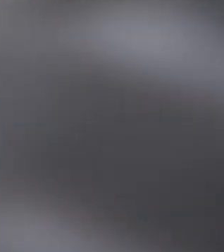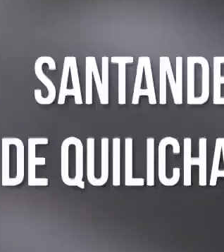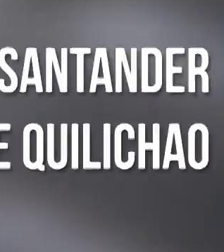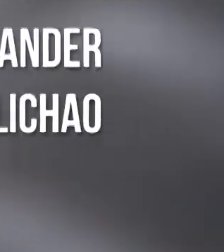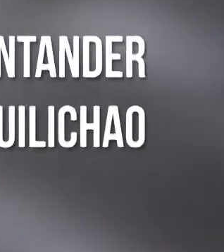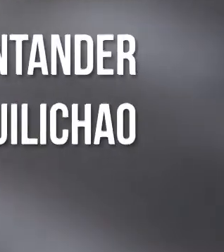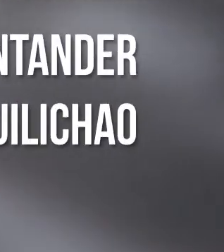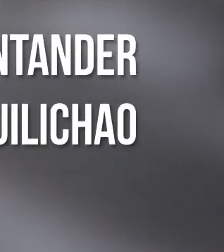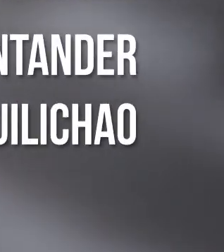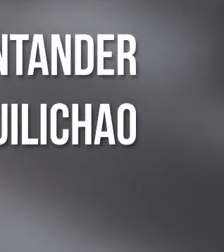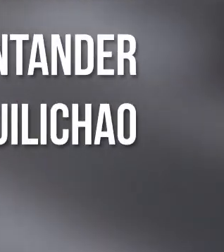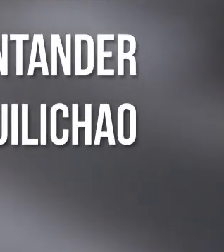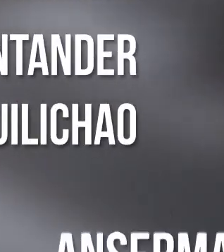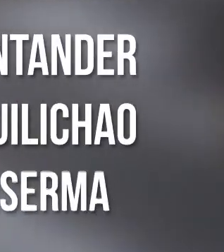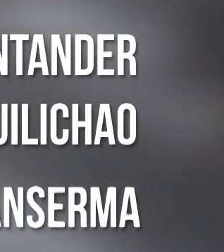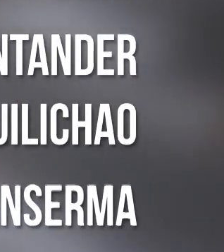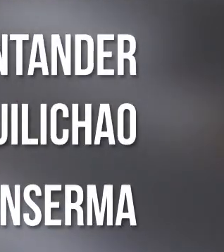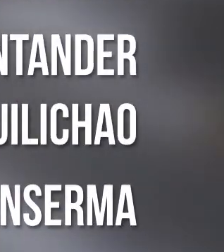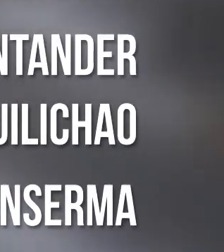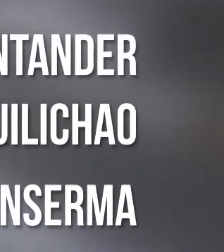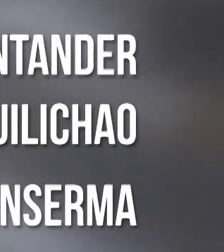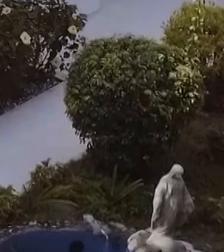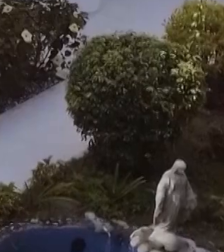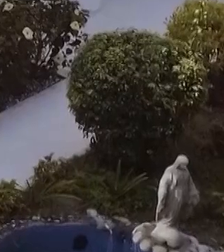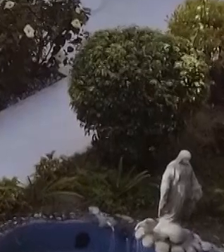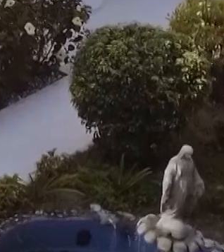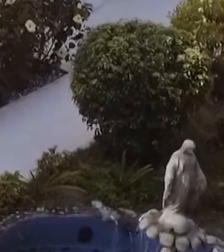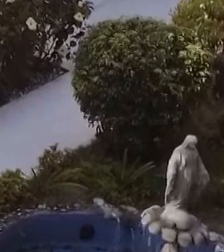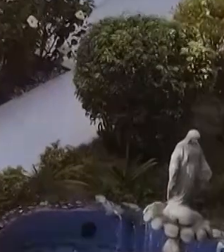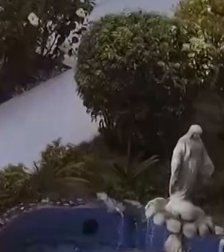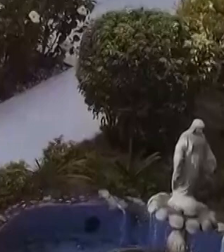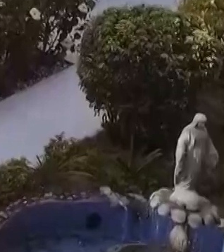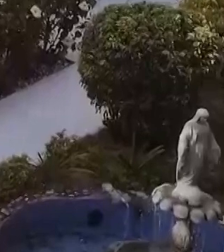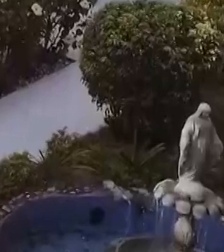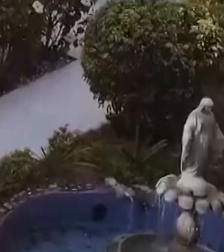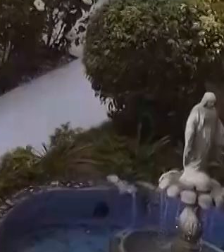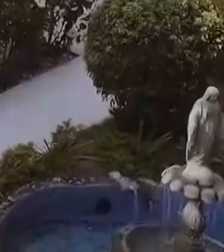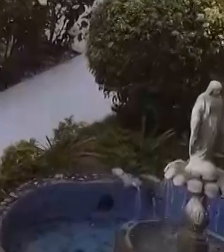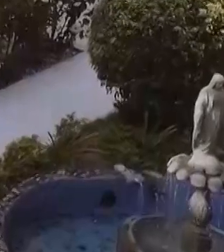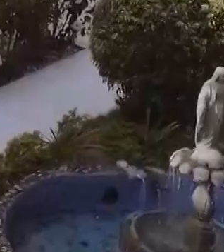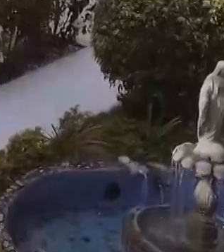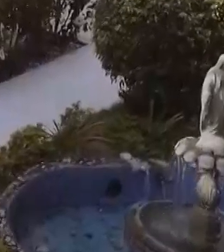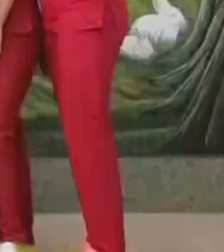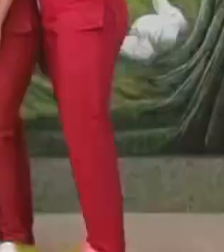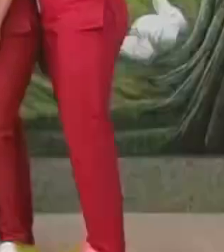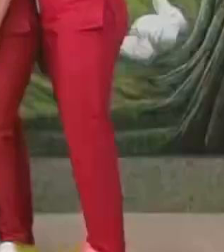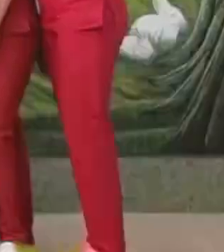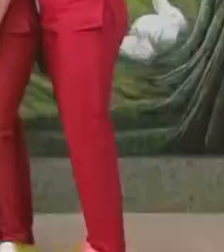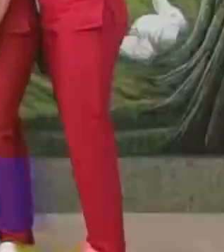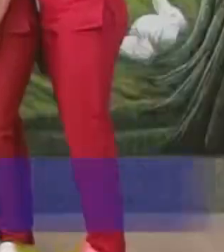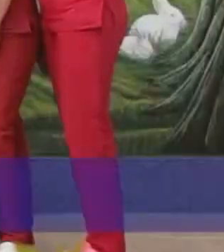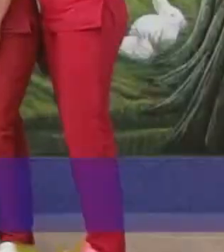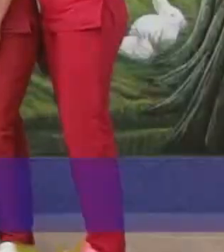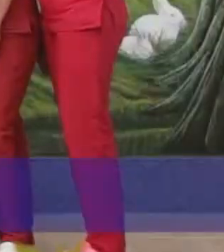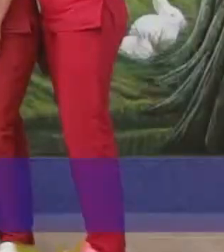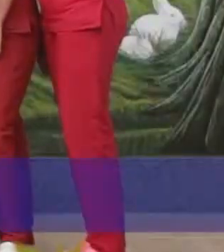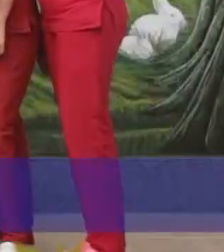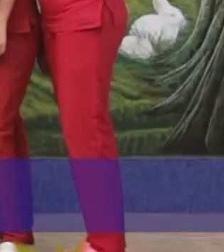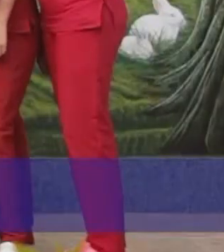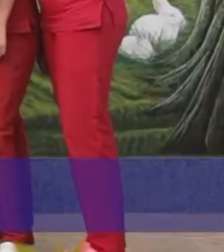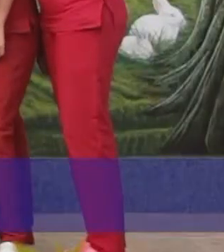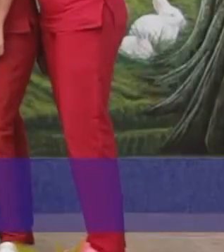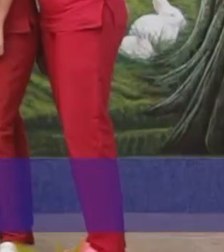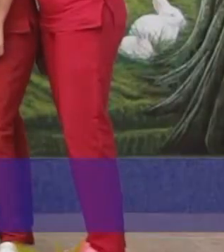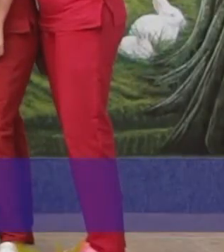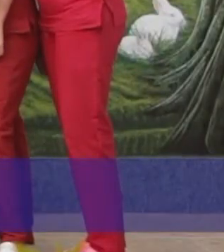santander de quilichao y anserma parques de la salud doctor rojas la alternativa más